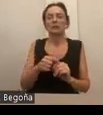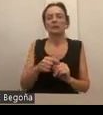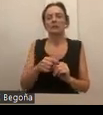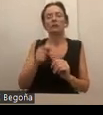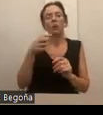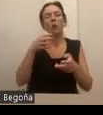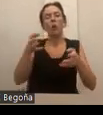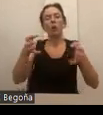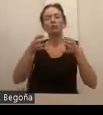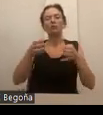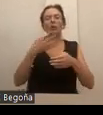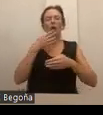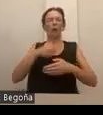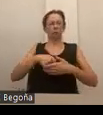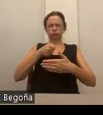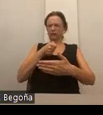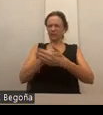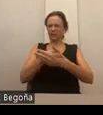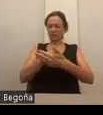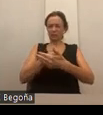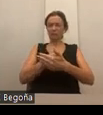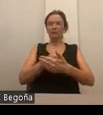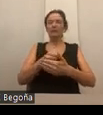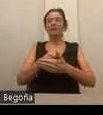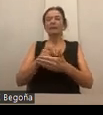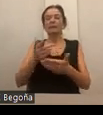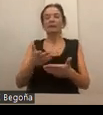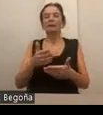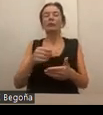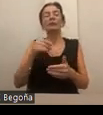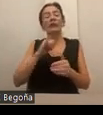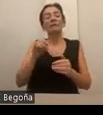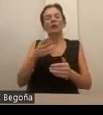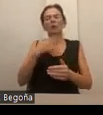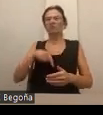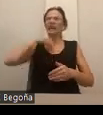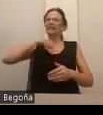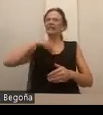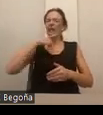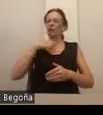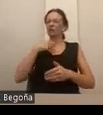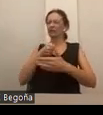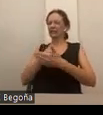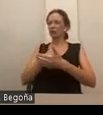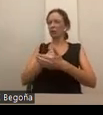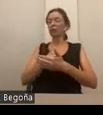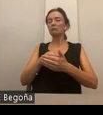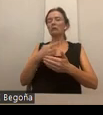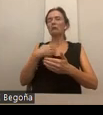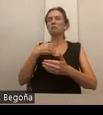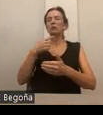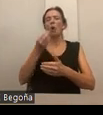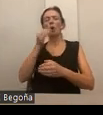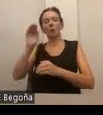conseguimos saciar en cierta manera el organismo y hacer que comamos menos. Y por ende, como estamos metiendo menos